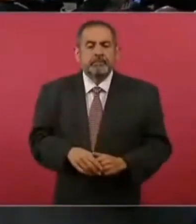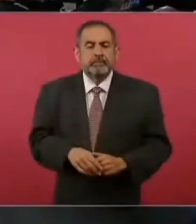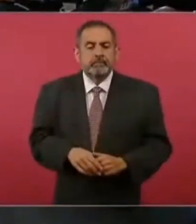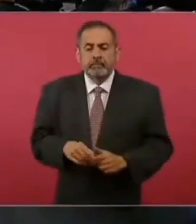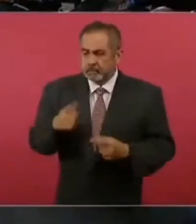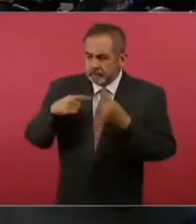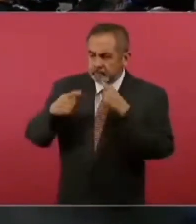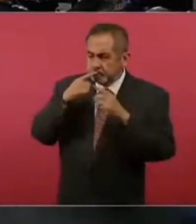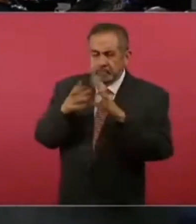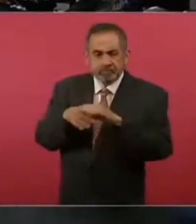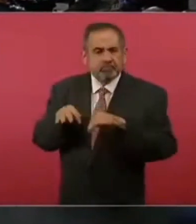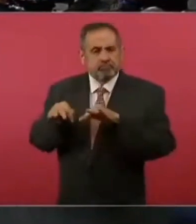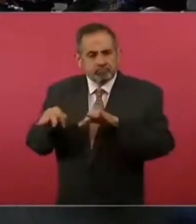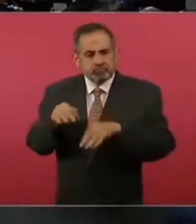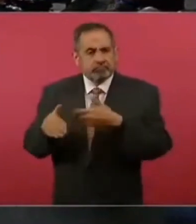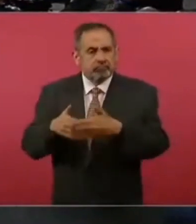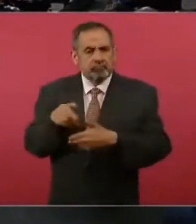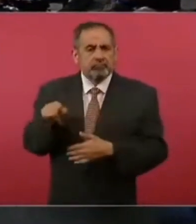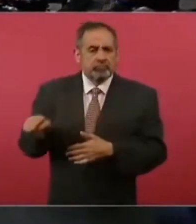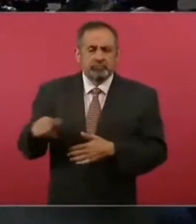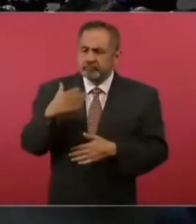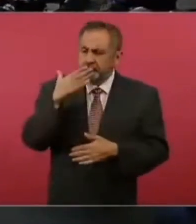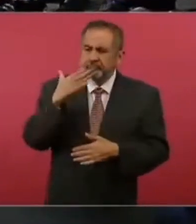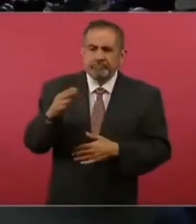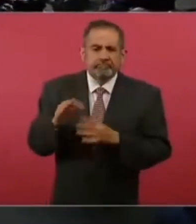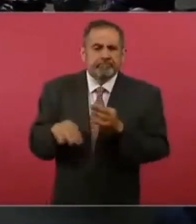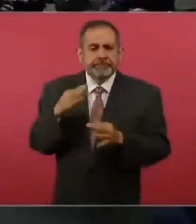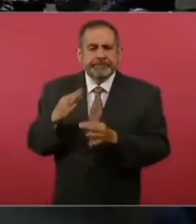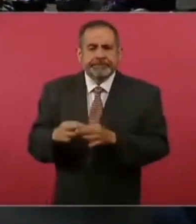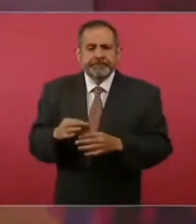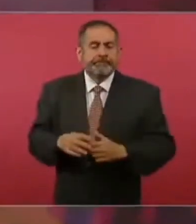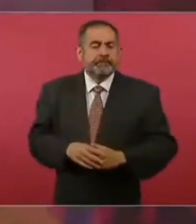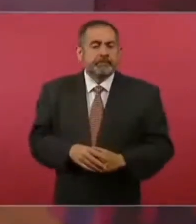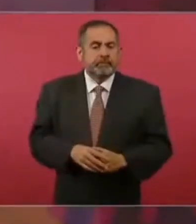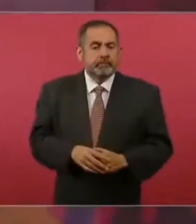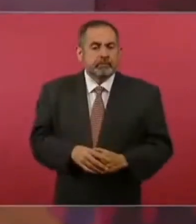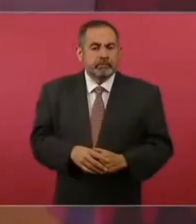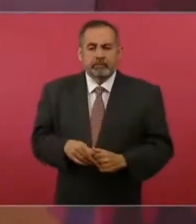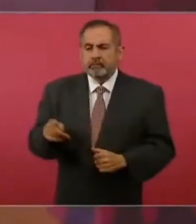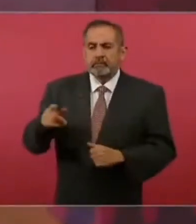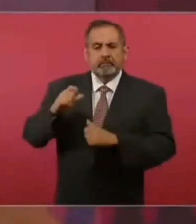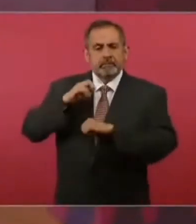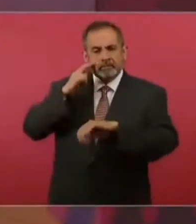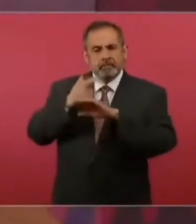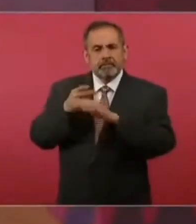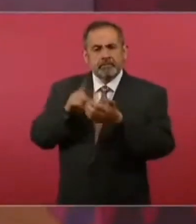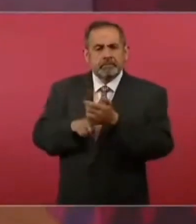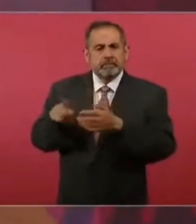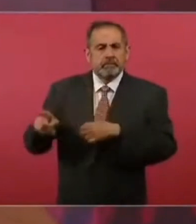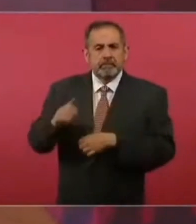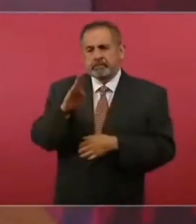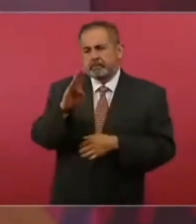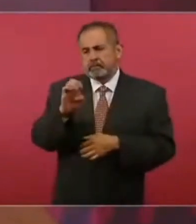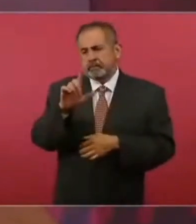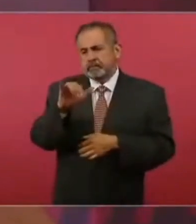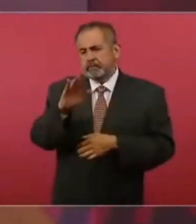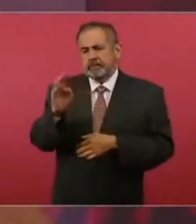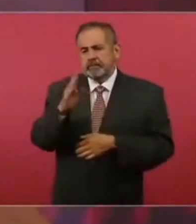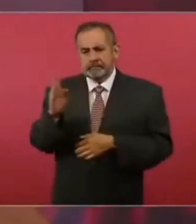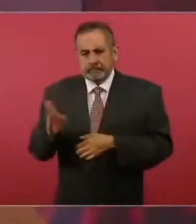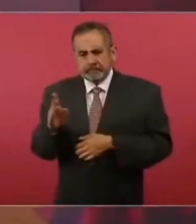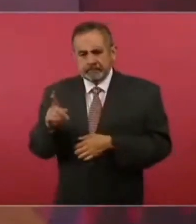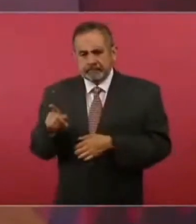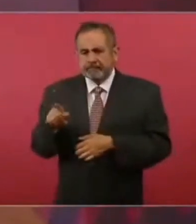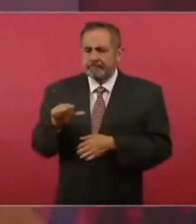y estamos trabajando bastante bien. Con el primer ministro de Belice,